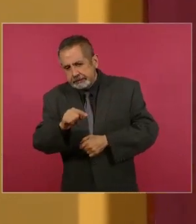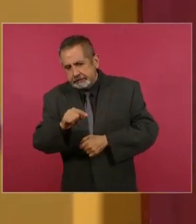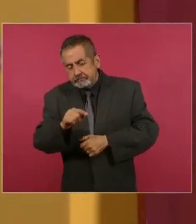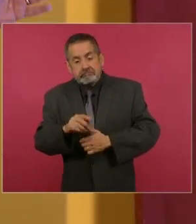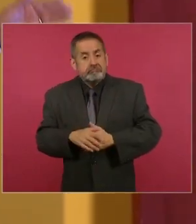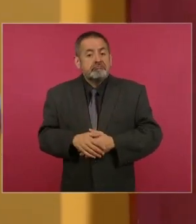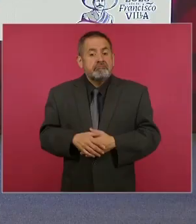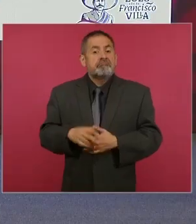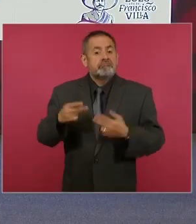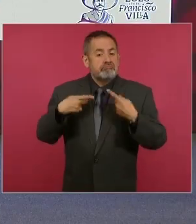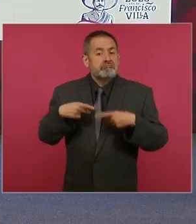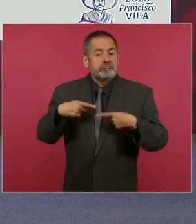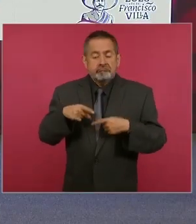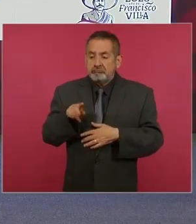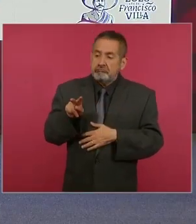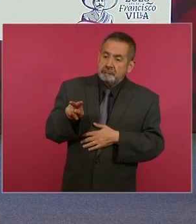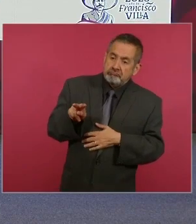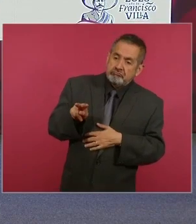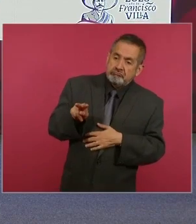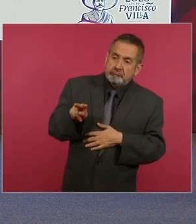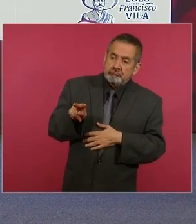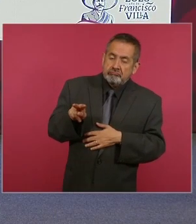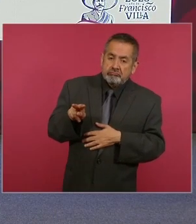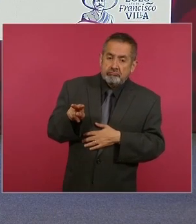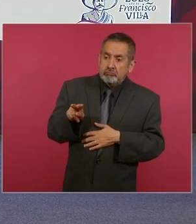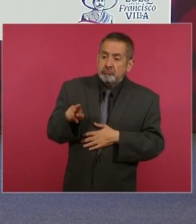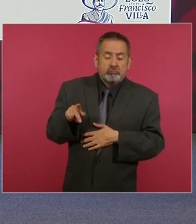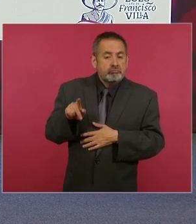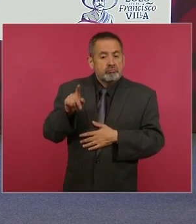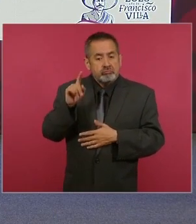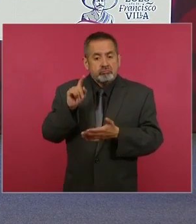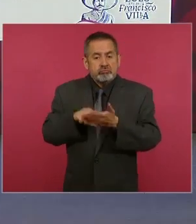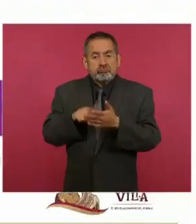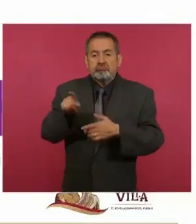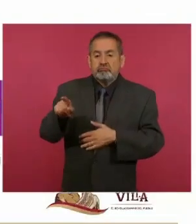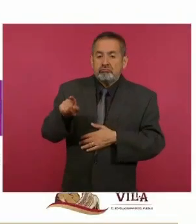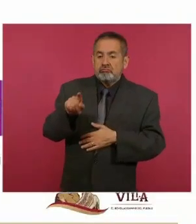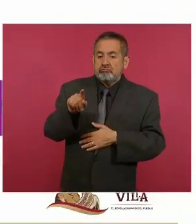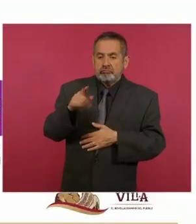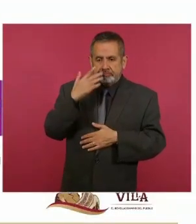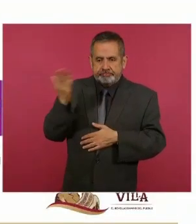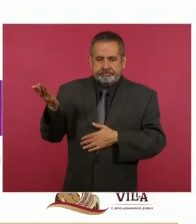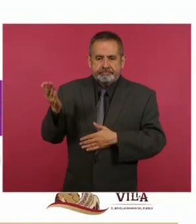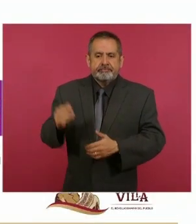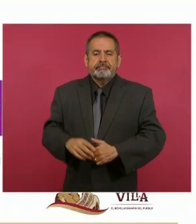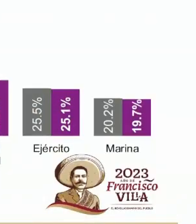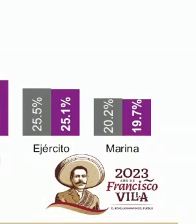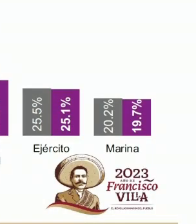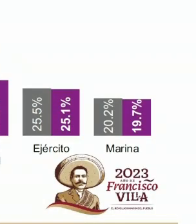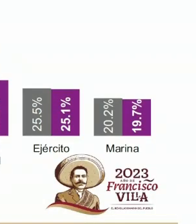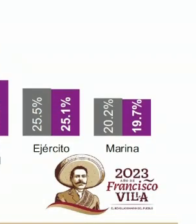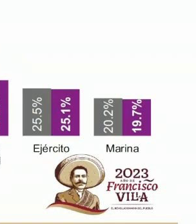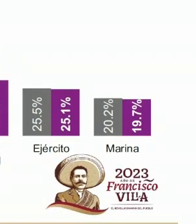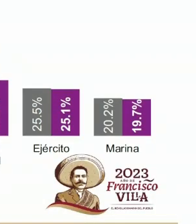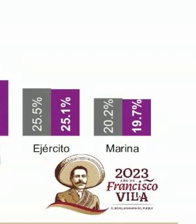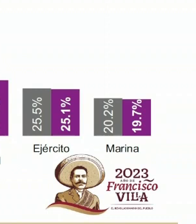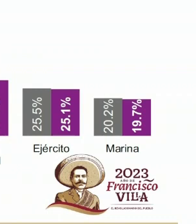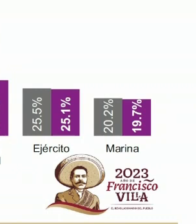que los ciudadanos tienen una percepción alta, del 66%, ven a los